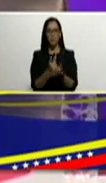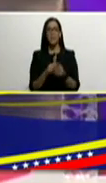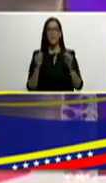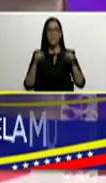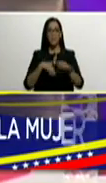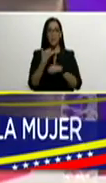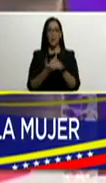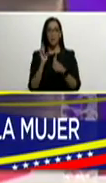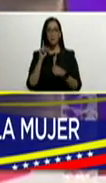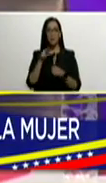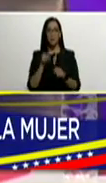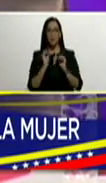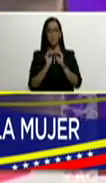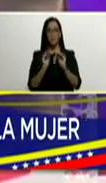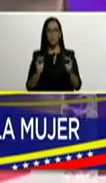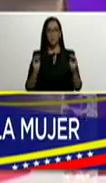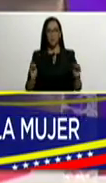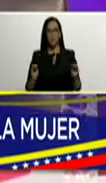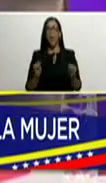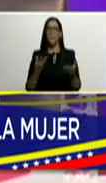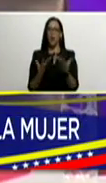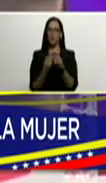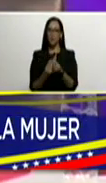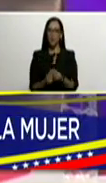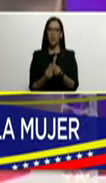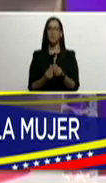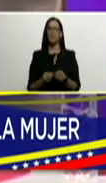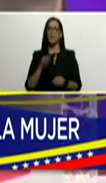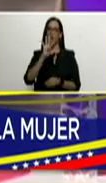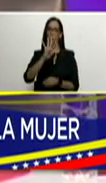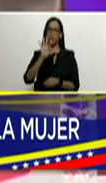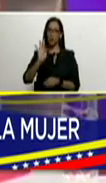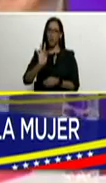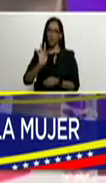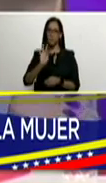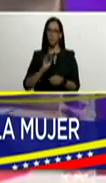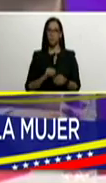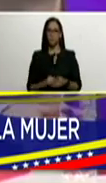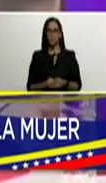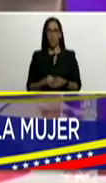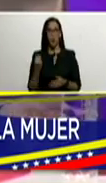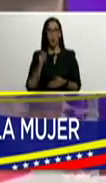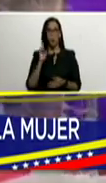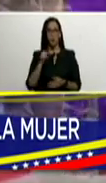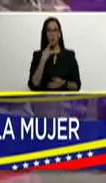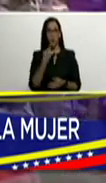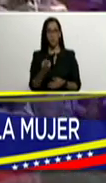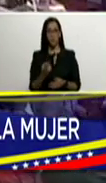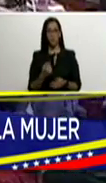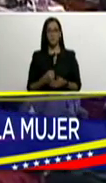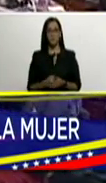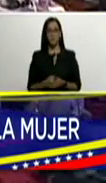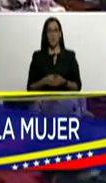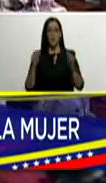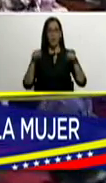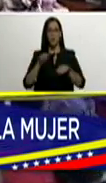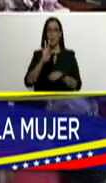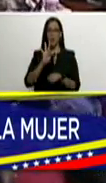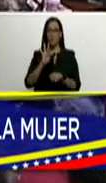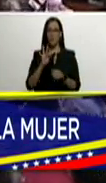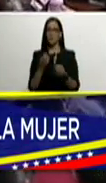este plan que usted acaba de anunciar va acompañado también de las 4 F, como usted nos ha dicho. Esta es la F